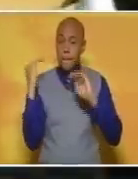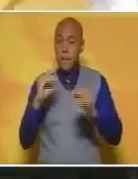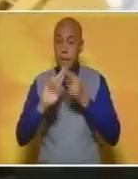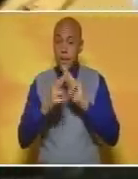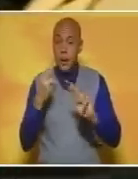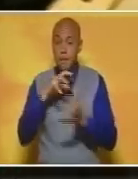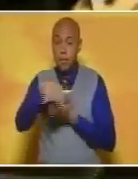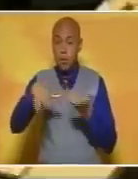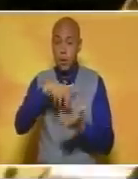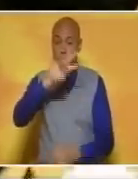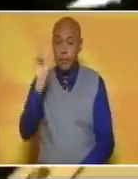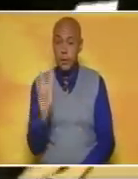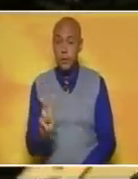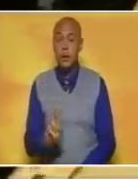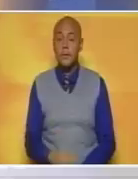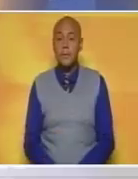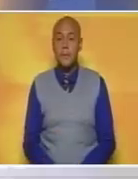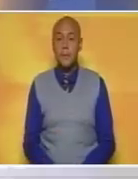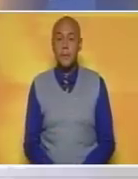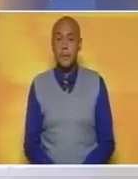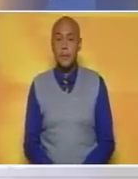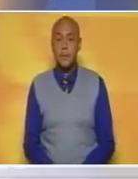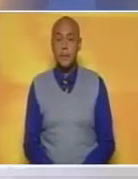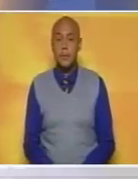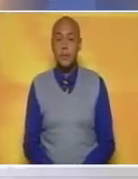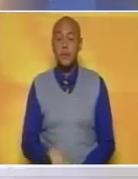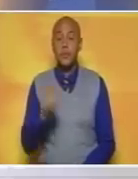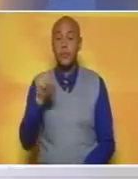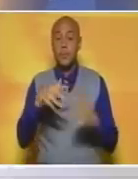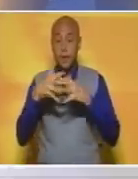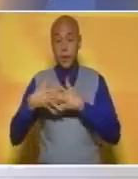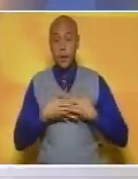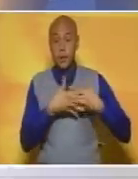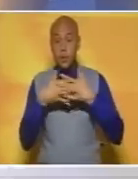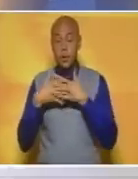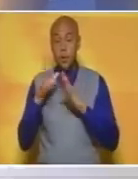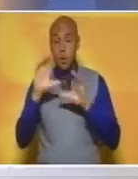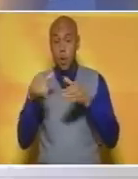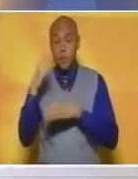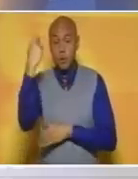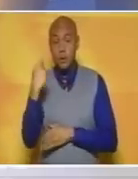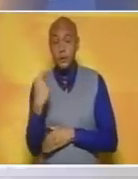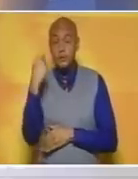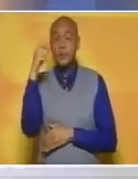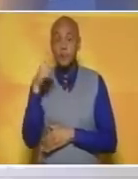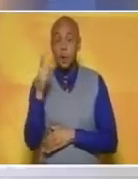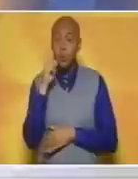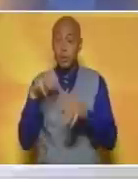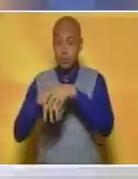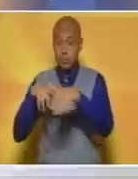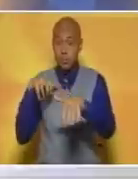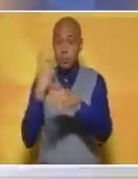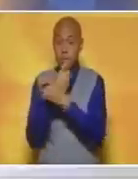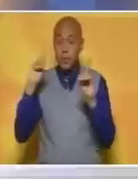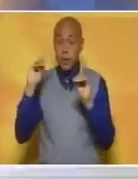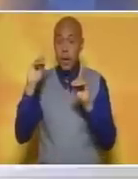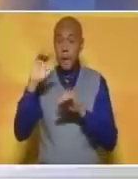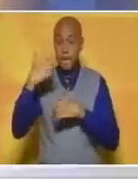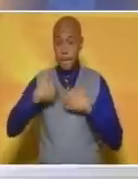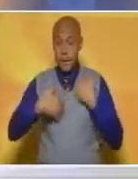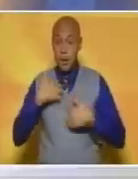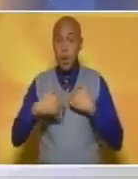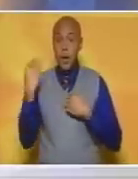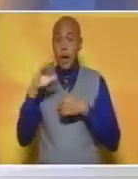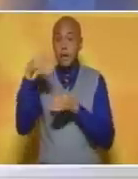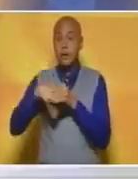la crisis en Venezuela. En Estados Unidos, la Cámara de Representantes de mayoría demócrata votará este miércoles